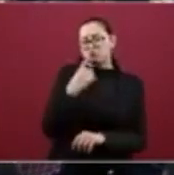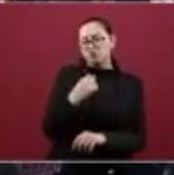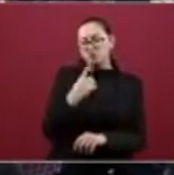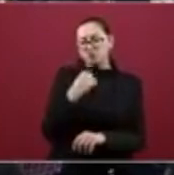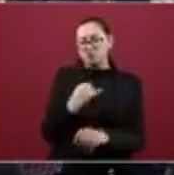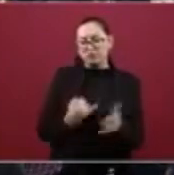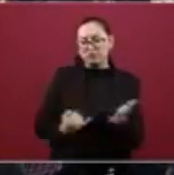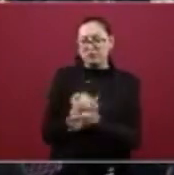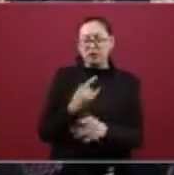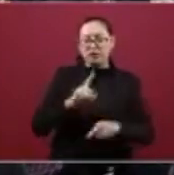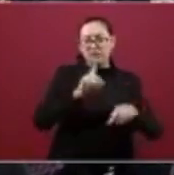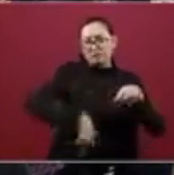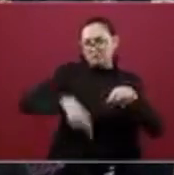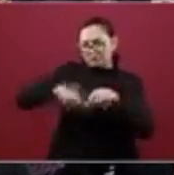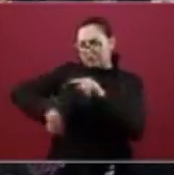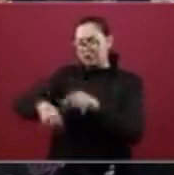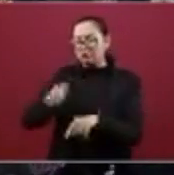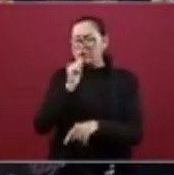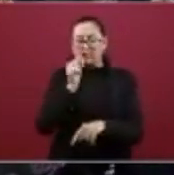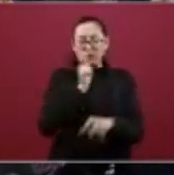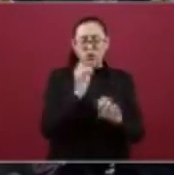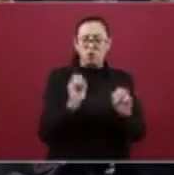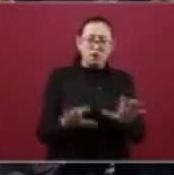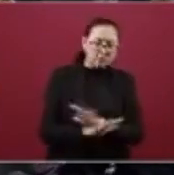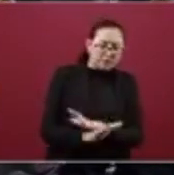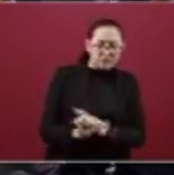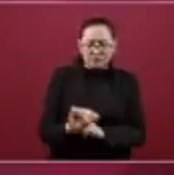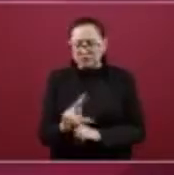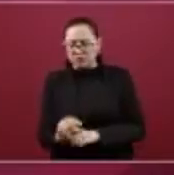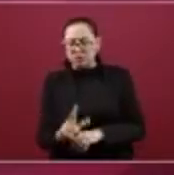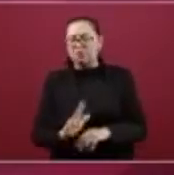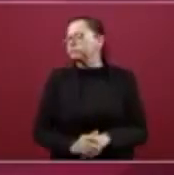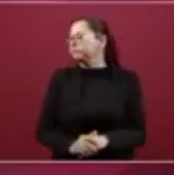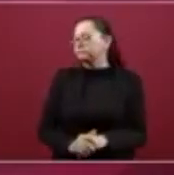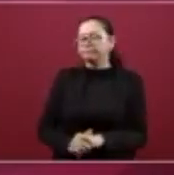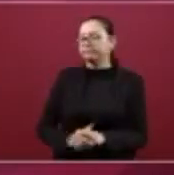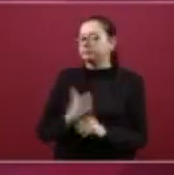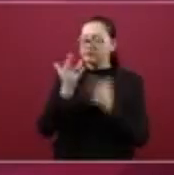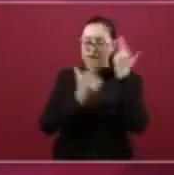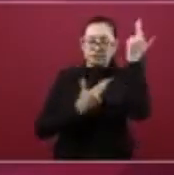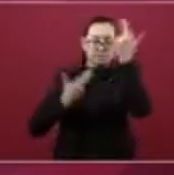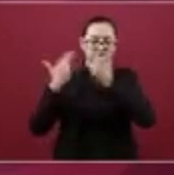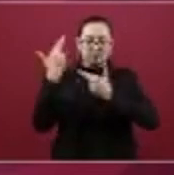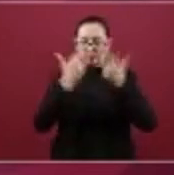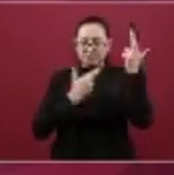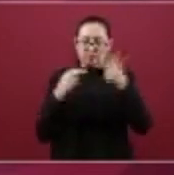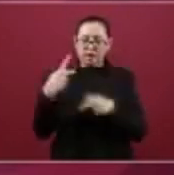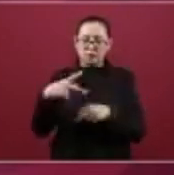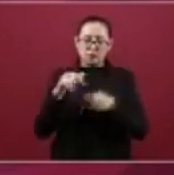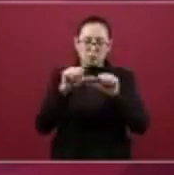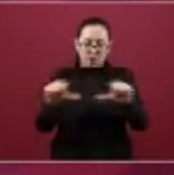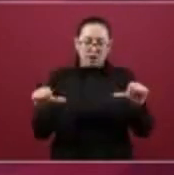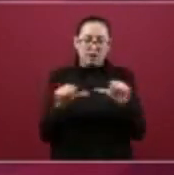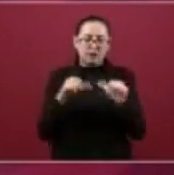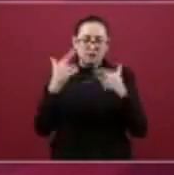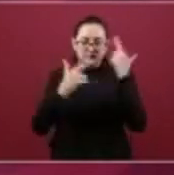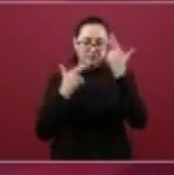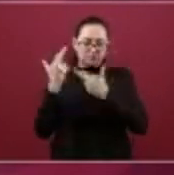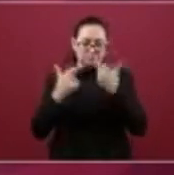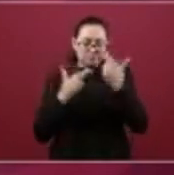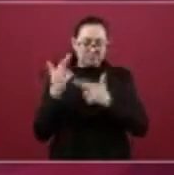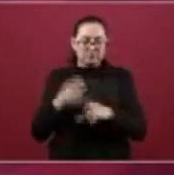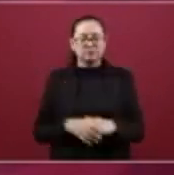a quitar los semáforos. Se va a revisar por el área correspondiente,